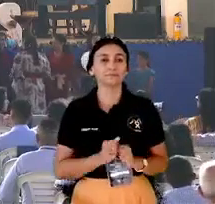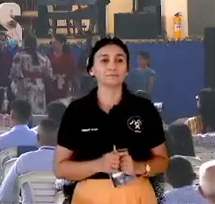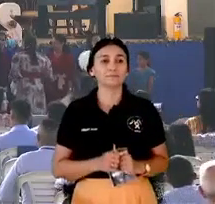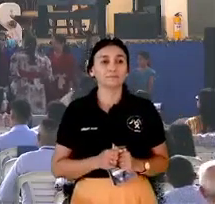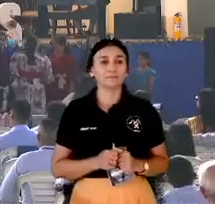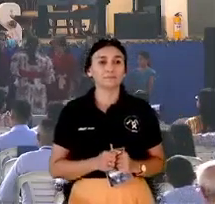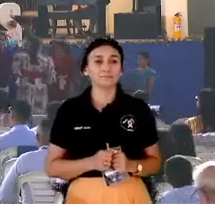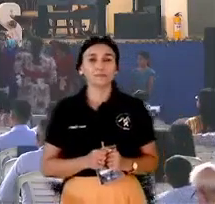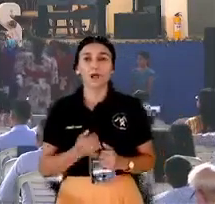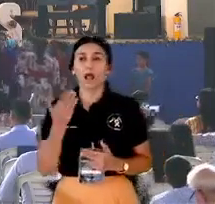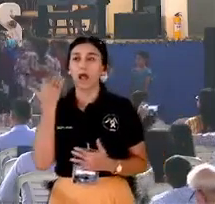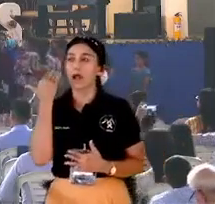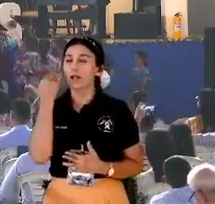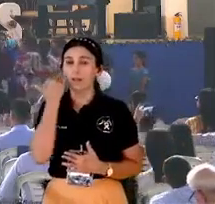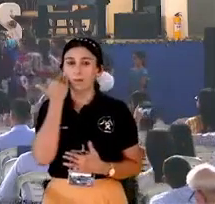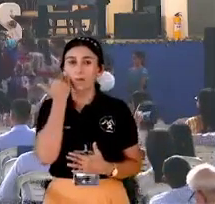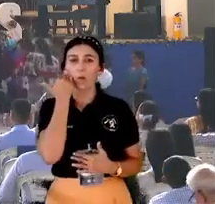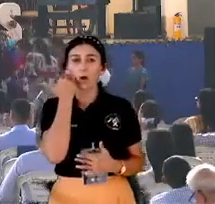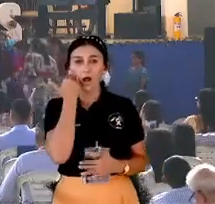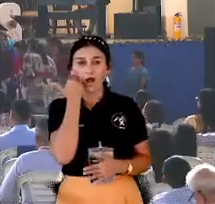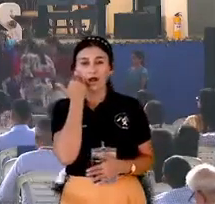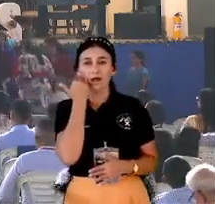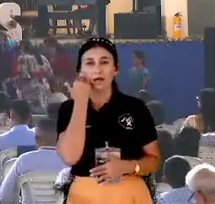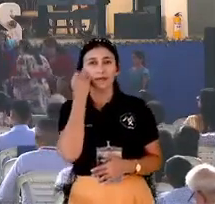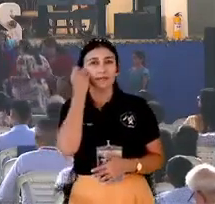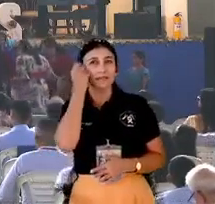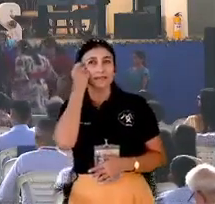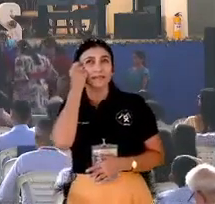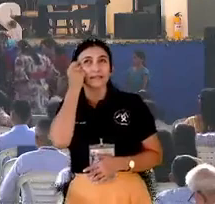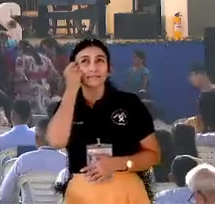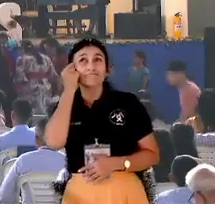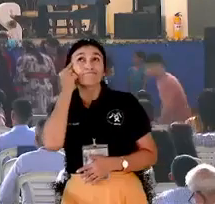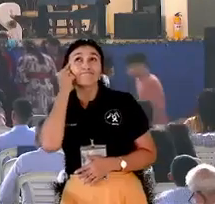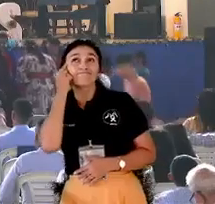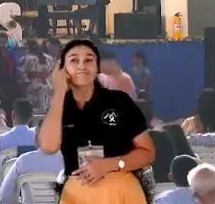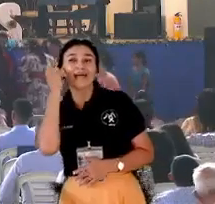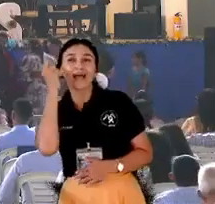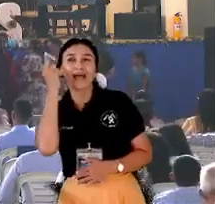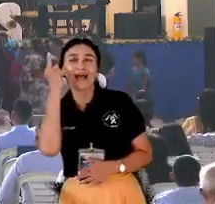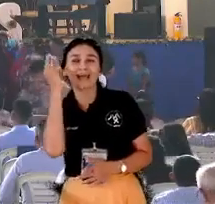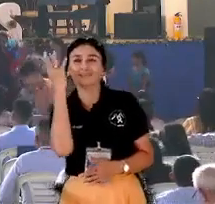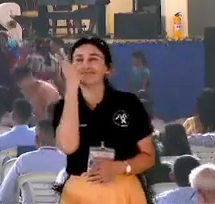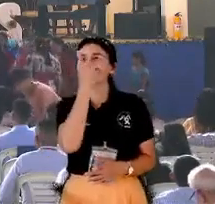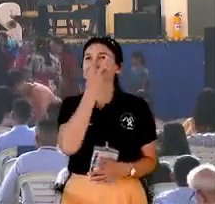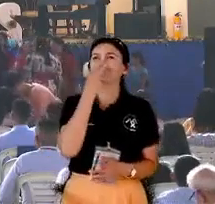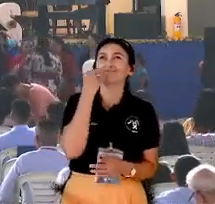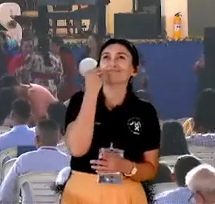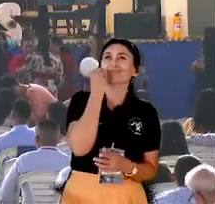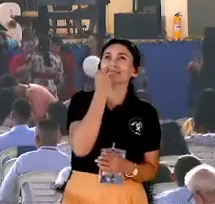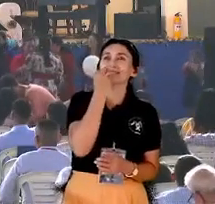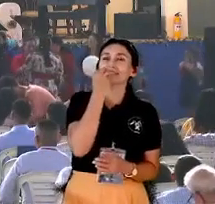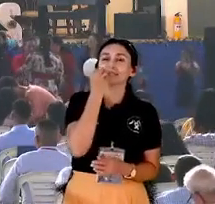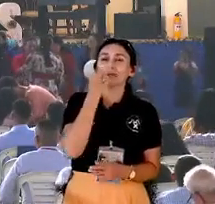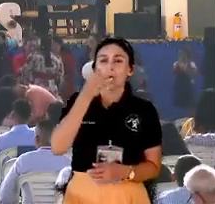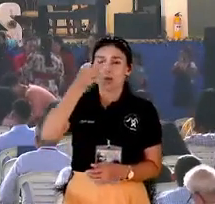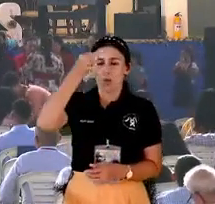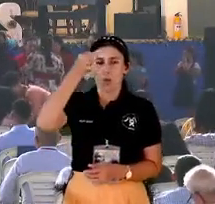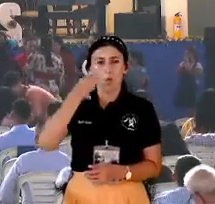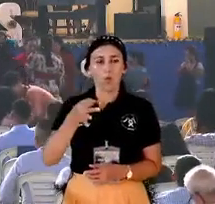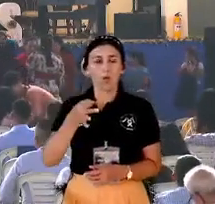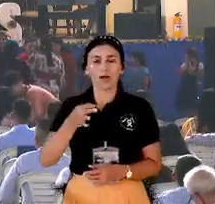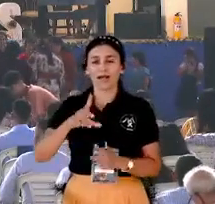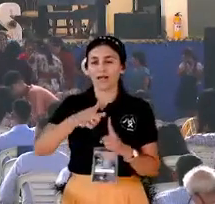La mujer, una idea maravillosa de Dios, única, especial